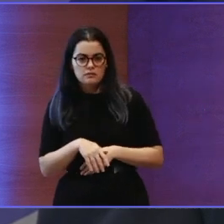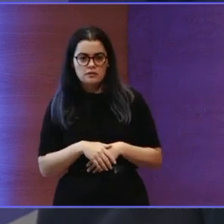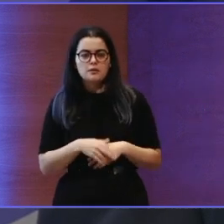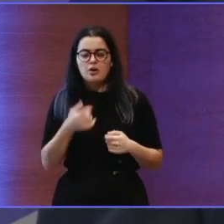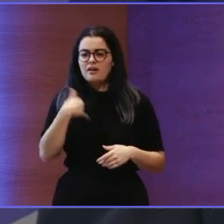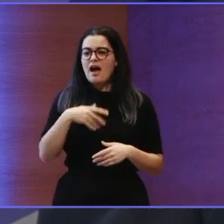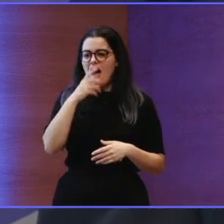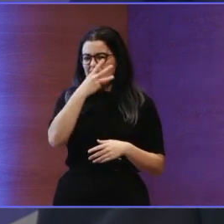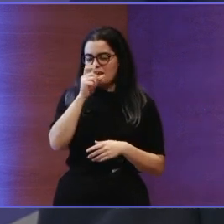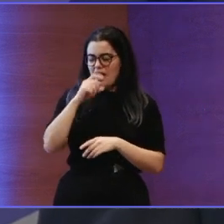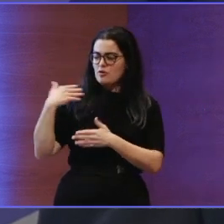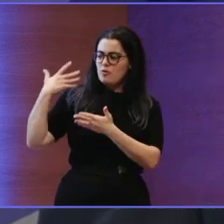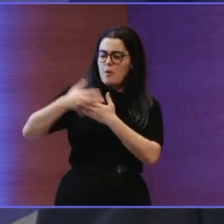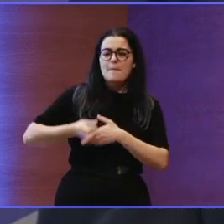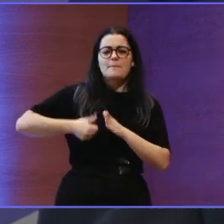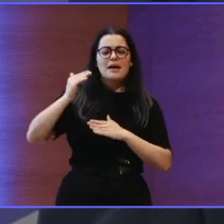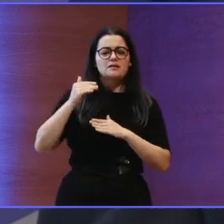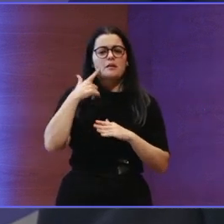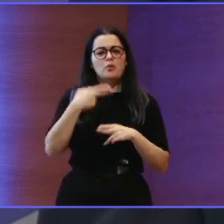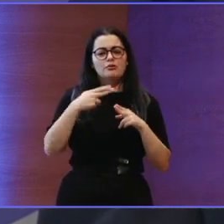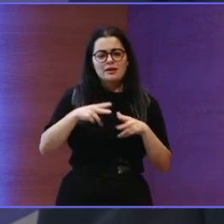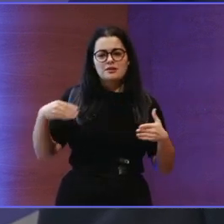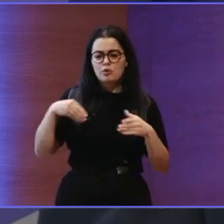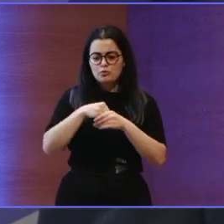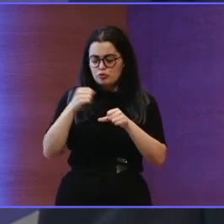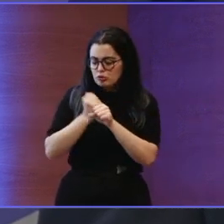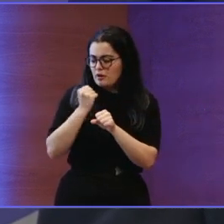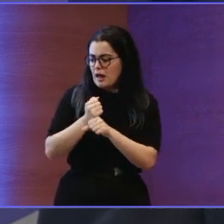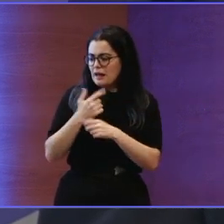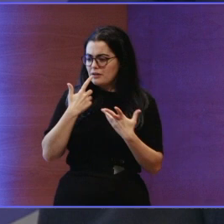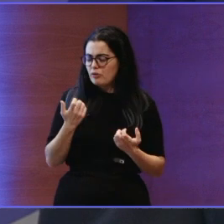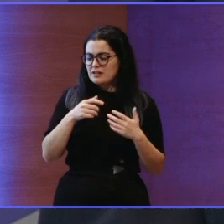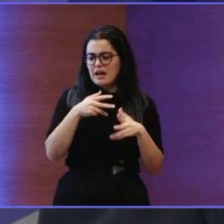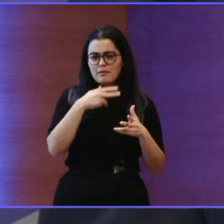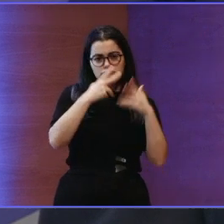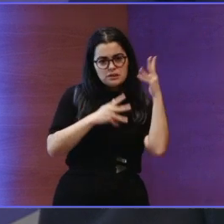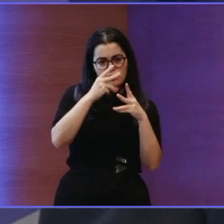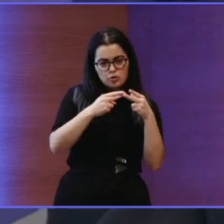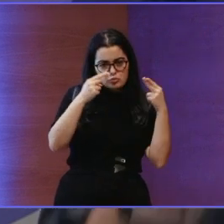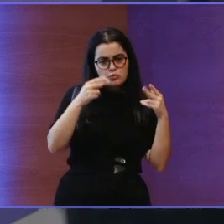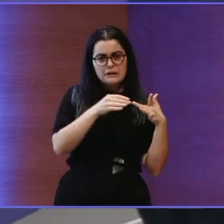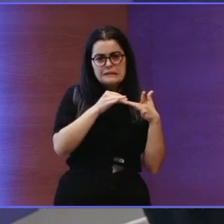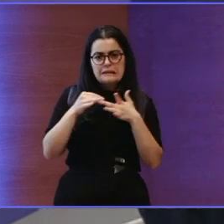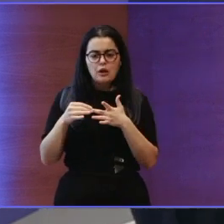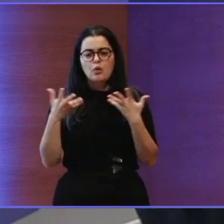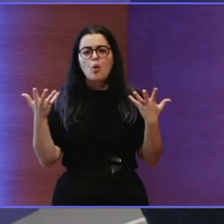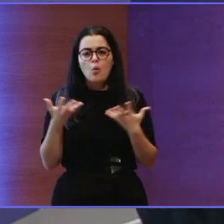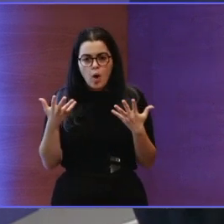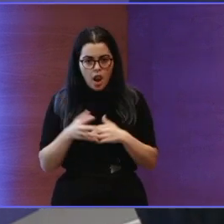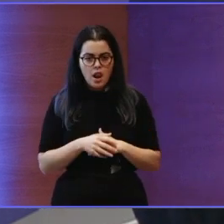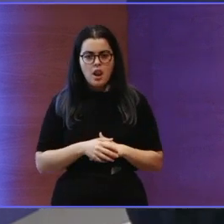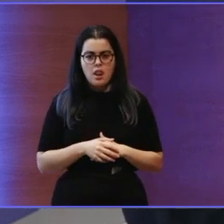un sistema de servicios sociales y de políticas de inclusión qué liderazgo han tenido las administraciones públicas a la hora de